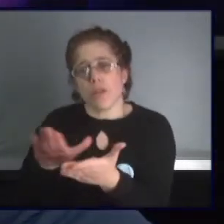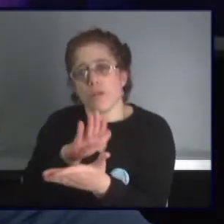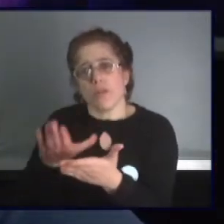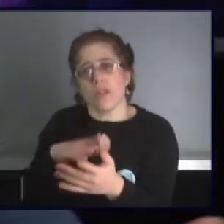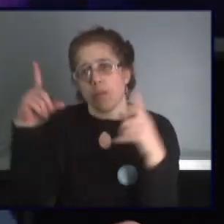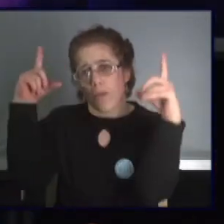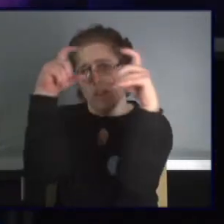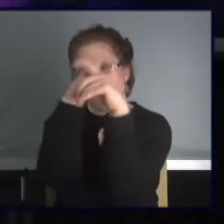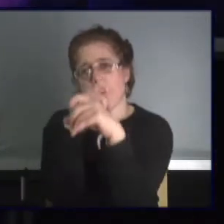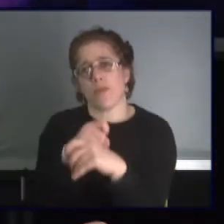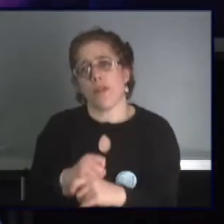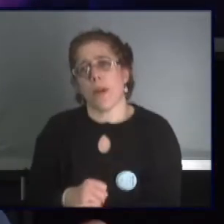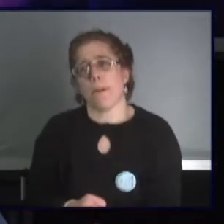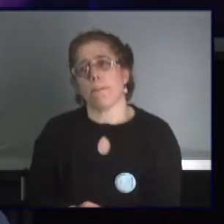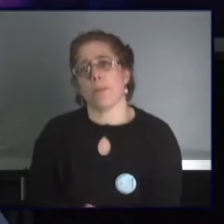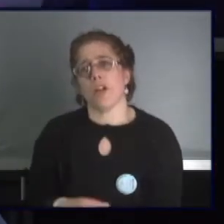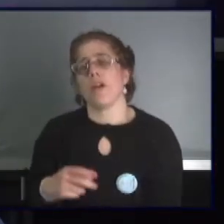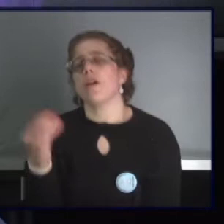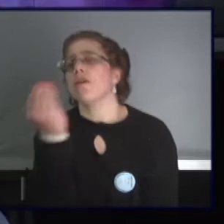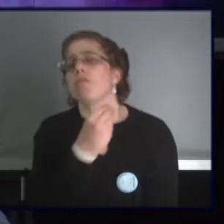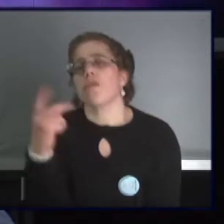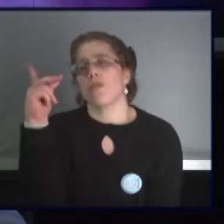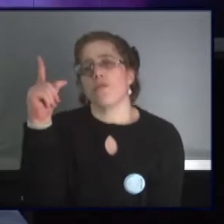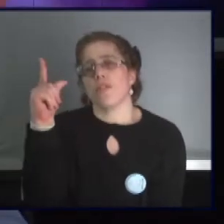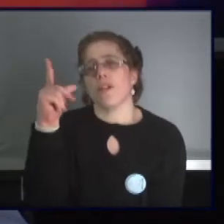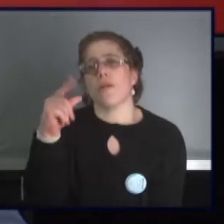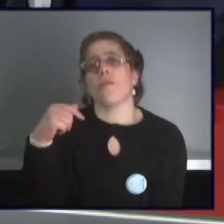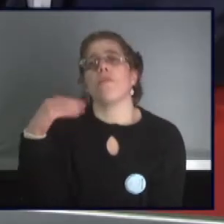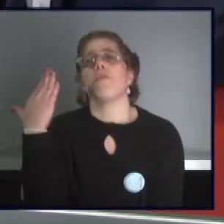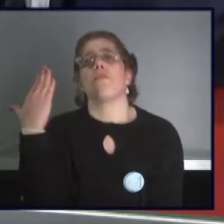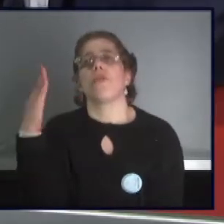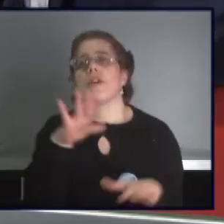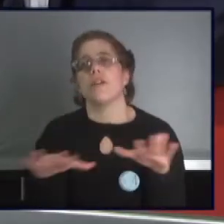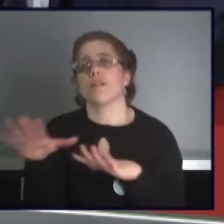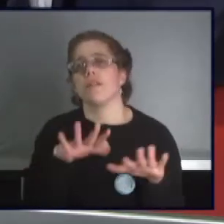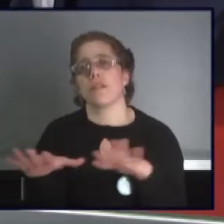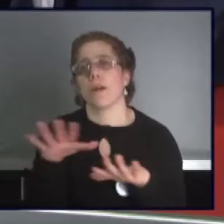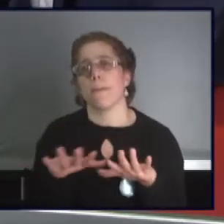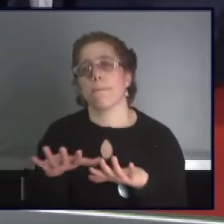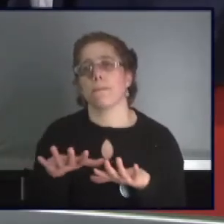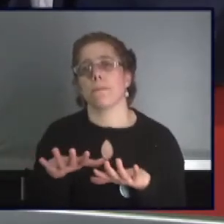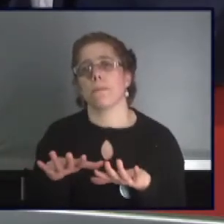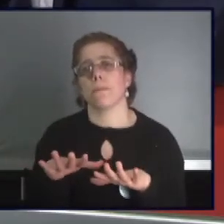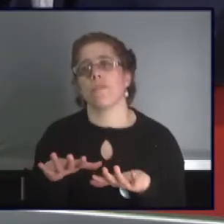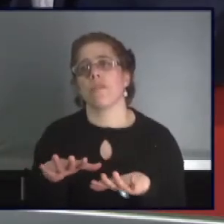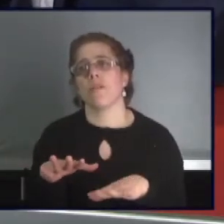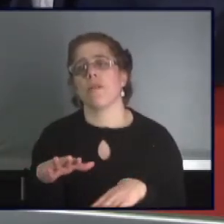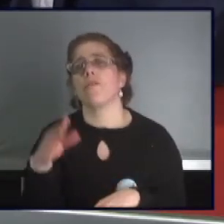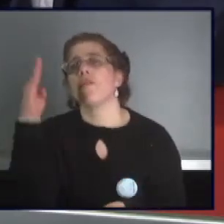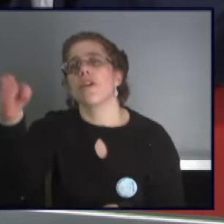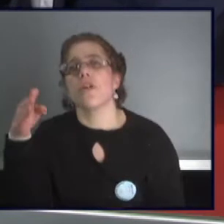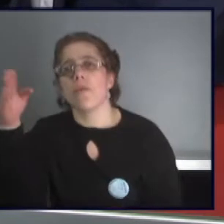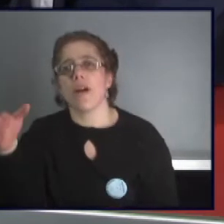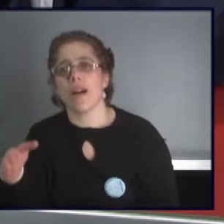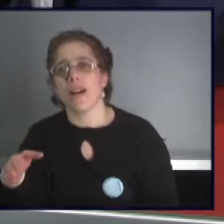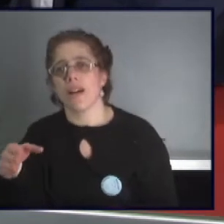móvil y fundamentalmente porque es muy difícil poder hacer o sea generalmente te dicen bueno porque no vaya a hacer la denuncia